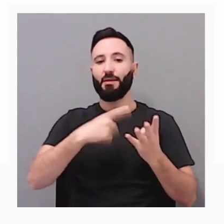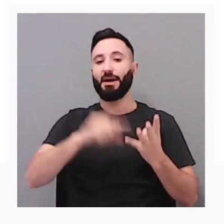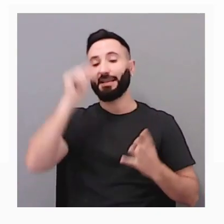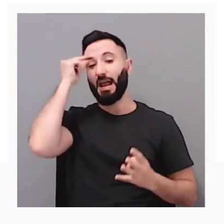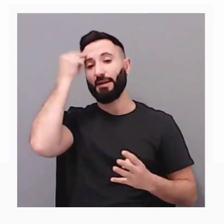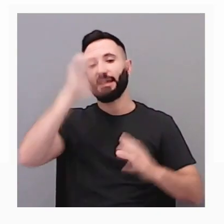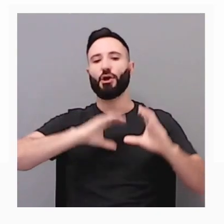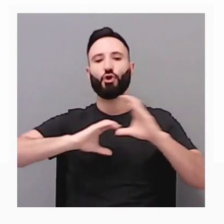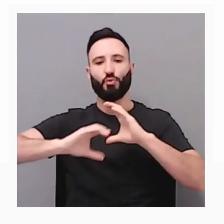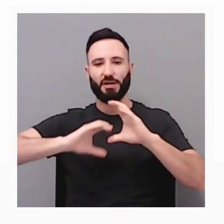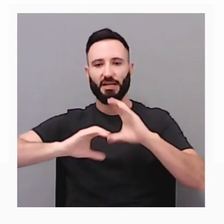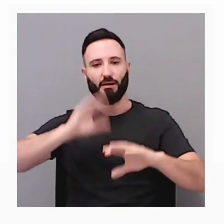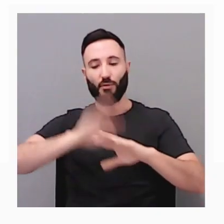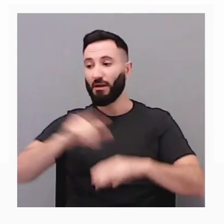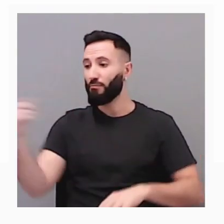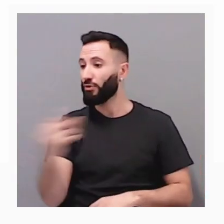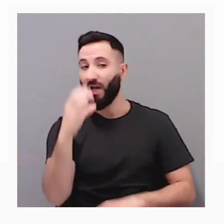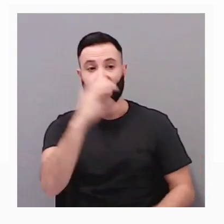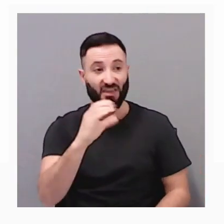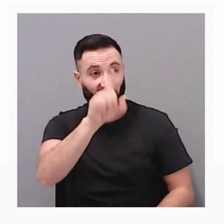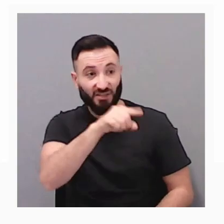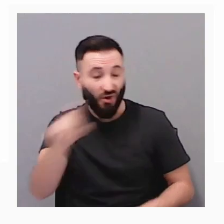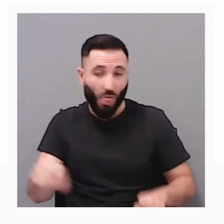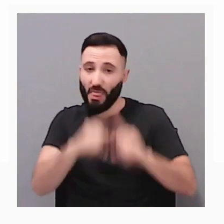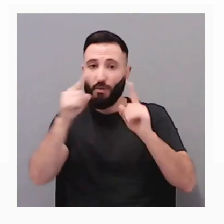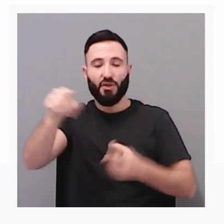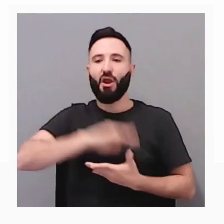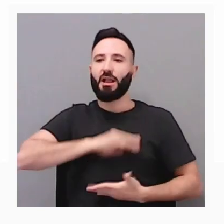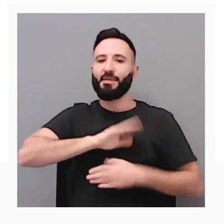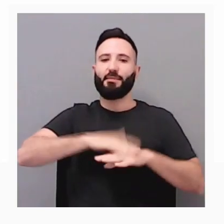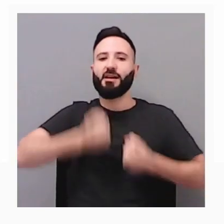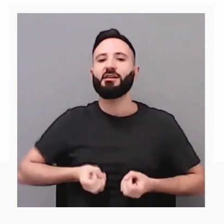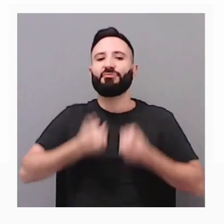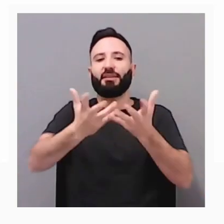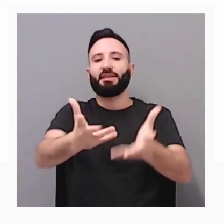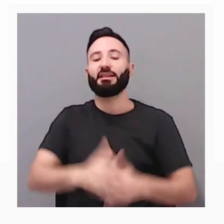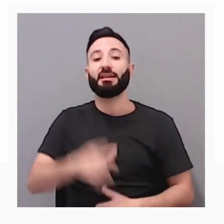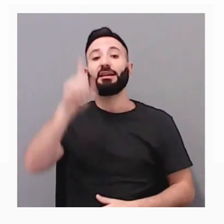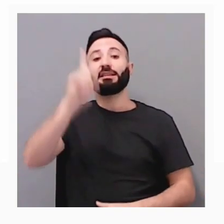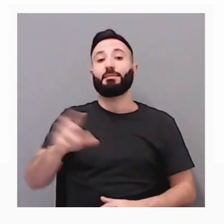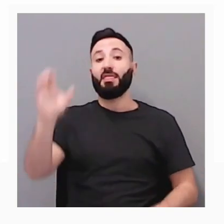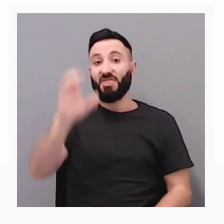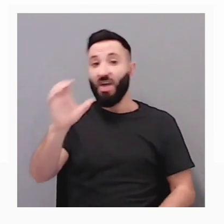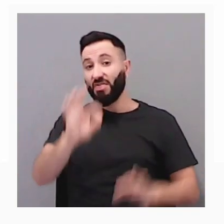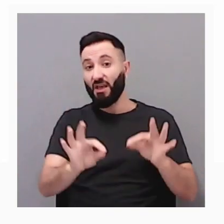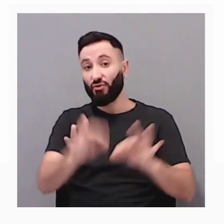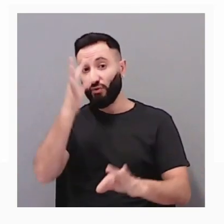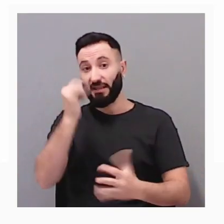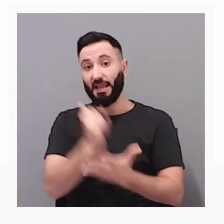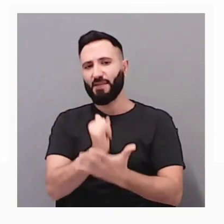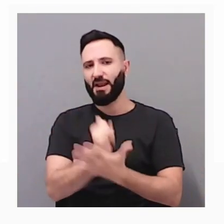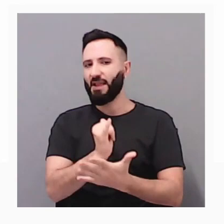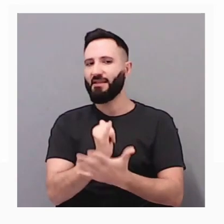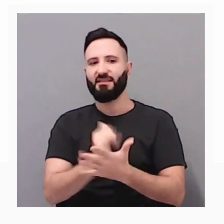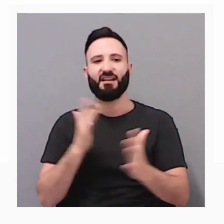que hagan, se dediquen o no a la ciencia, van a tener que ser capaces de transmitirlo. Y la ciencia, afortunadamente, el experimentar, es un